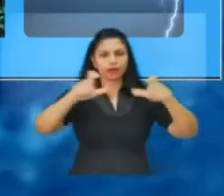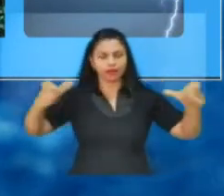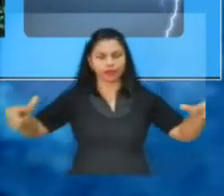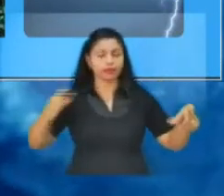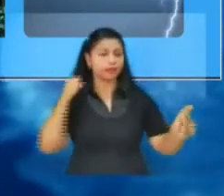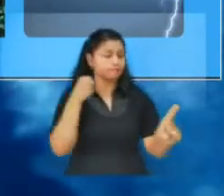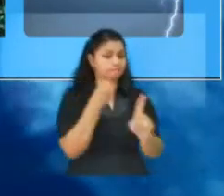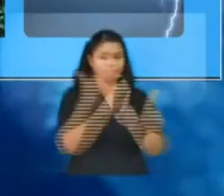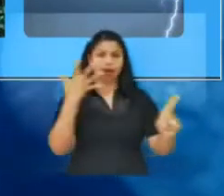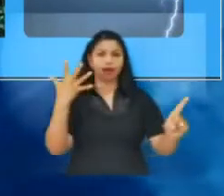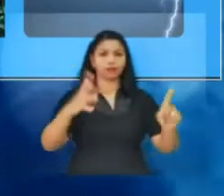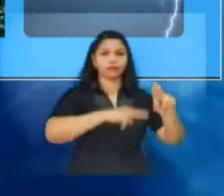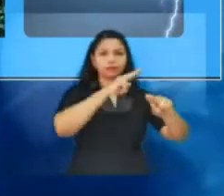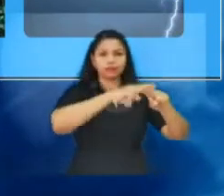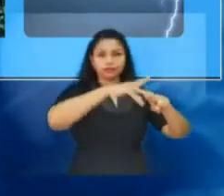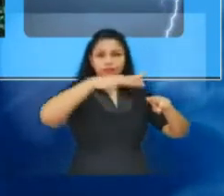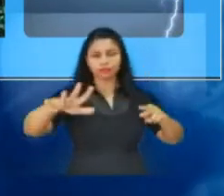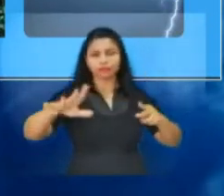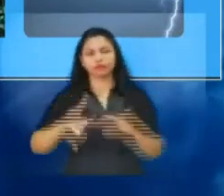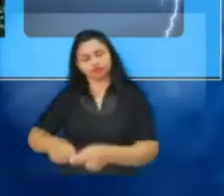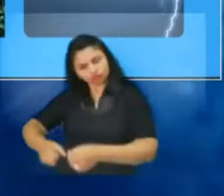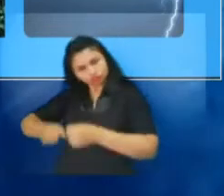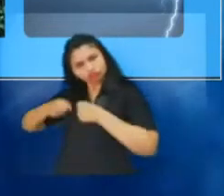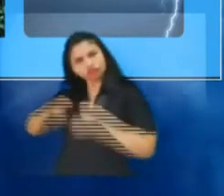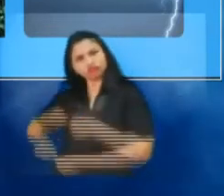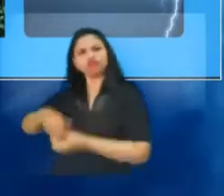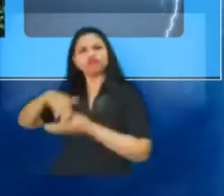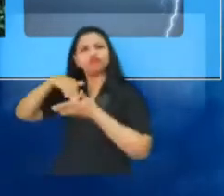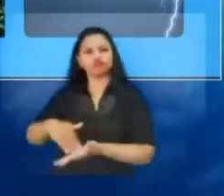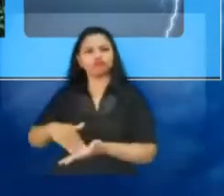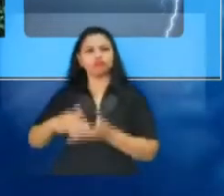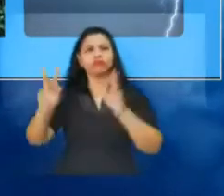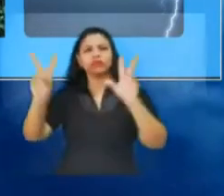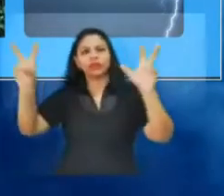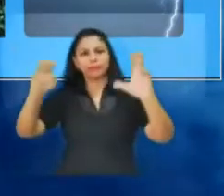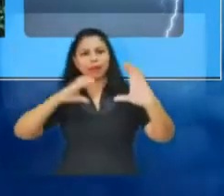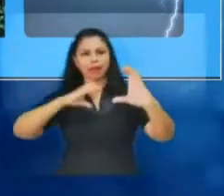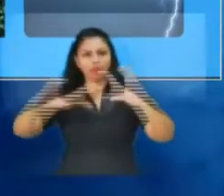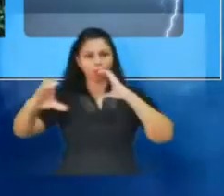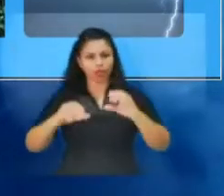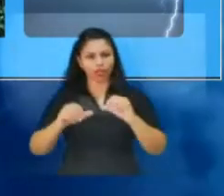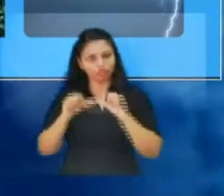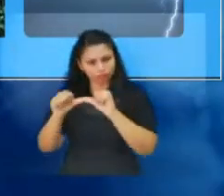en el medio ambiente y la resistencia solidez de las redes de comunicación. The